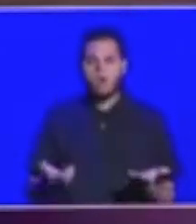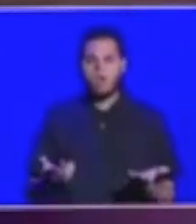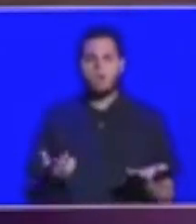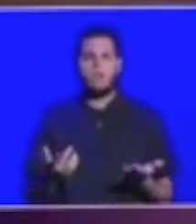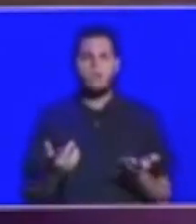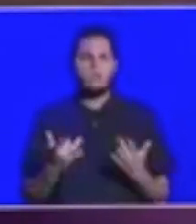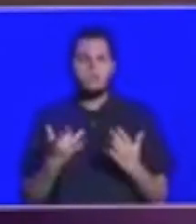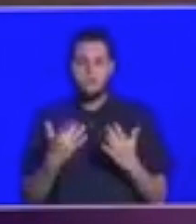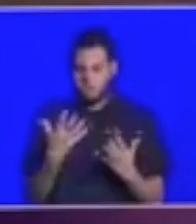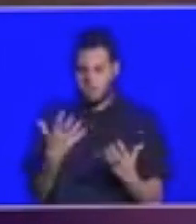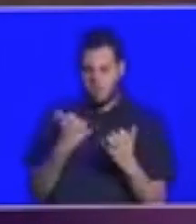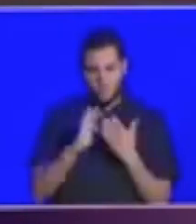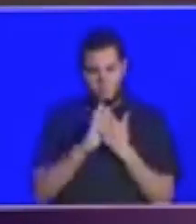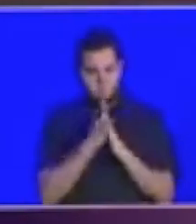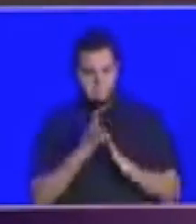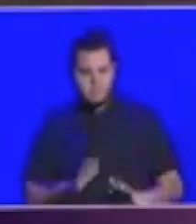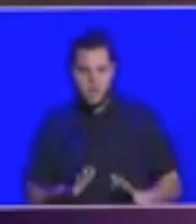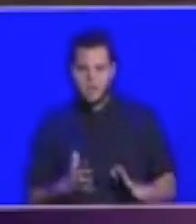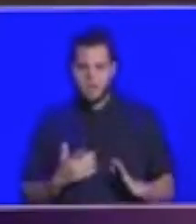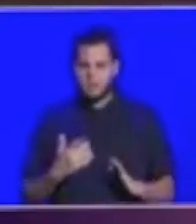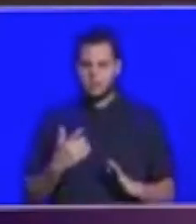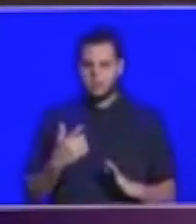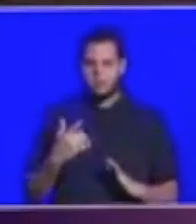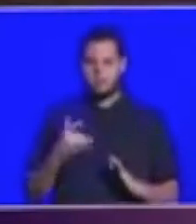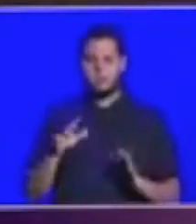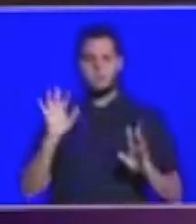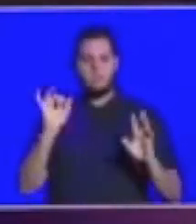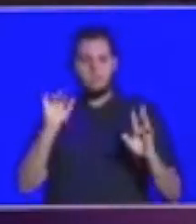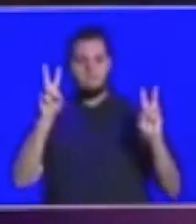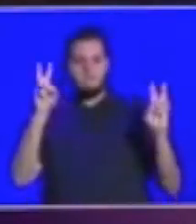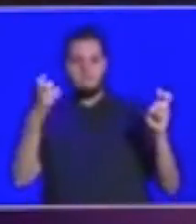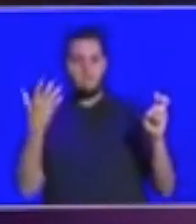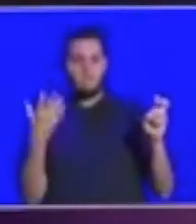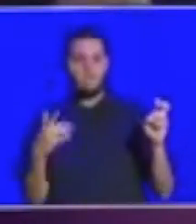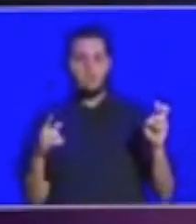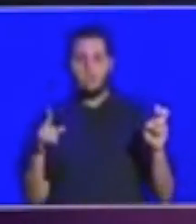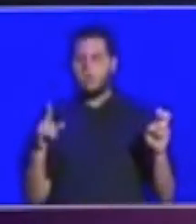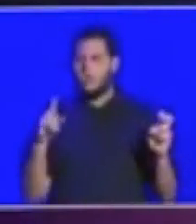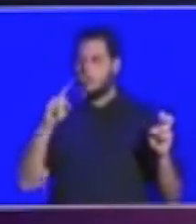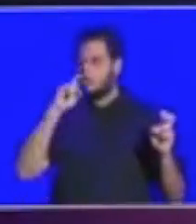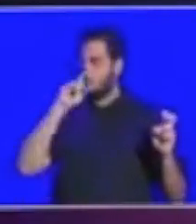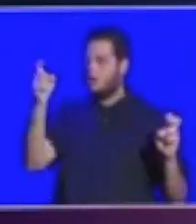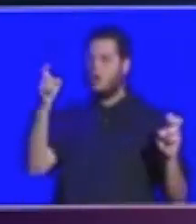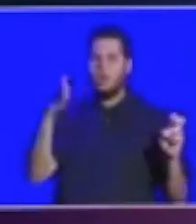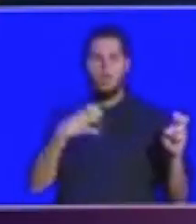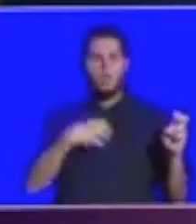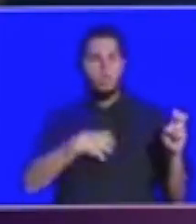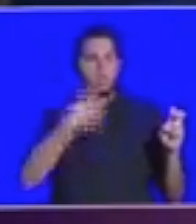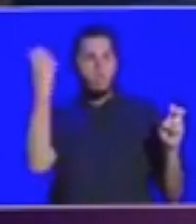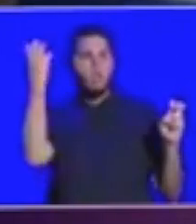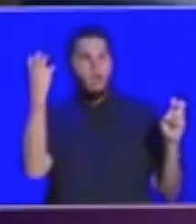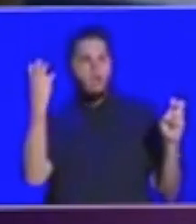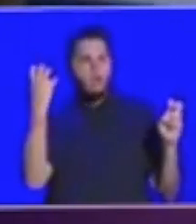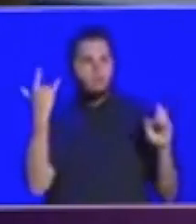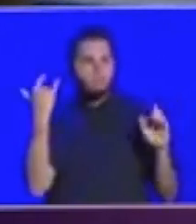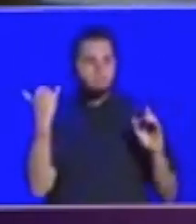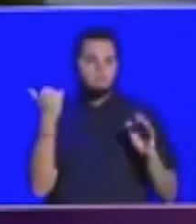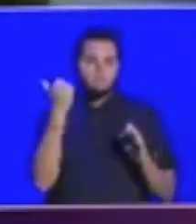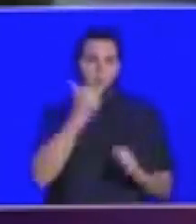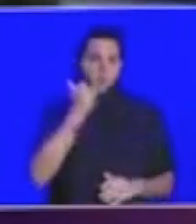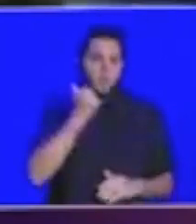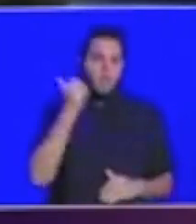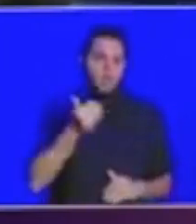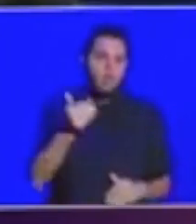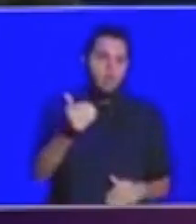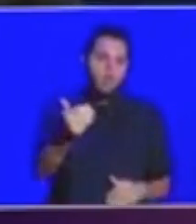paz y mi tranquilidad, que está, y esta expresión es bien común, que está harta de odio y malhumorada todo el tiempo. Y eso